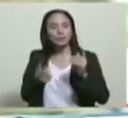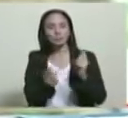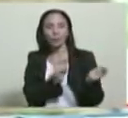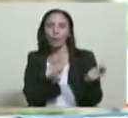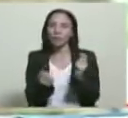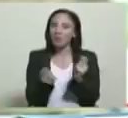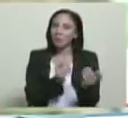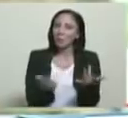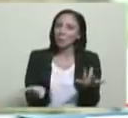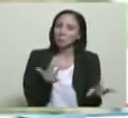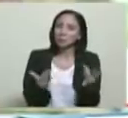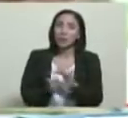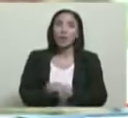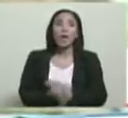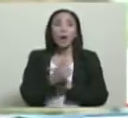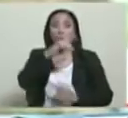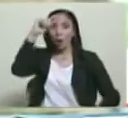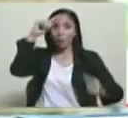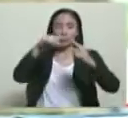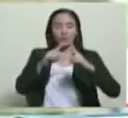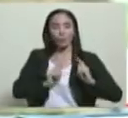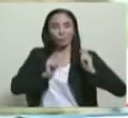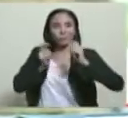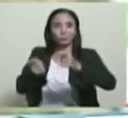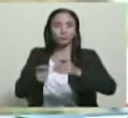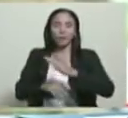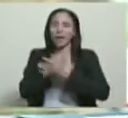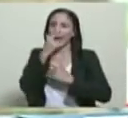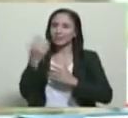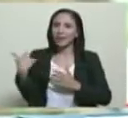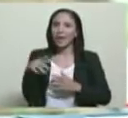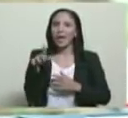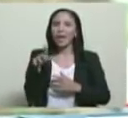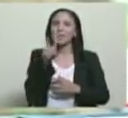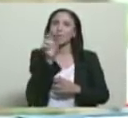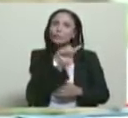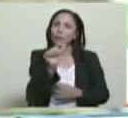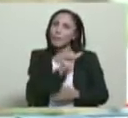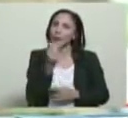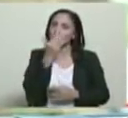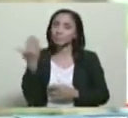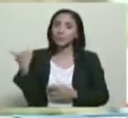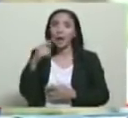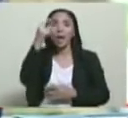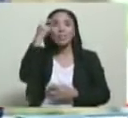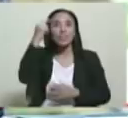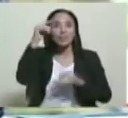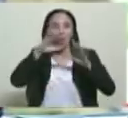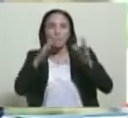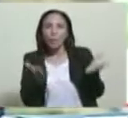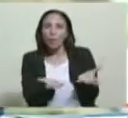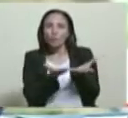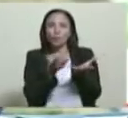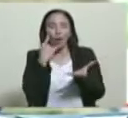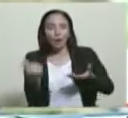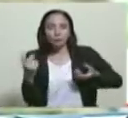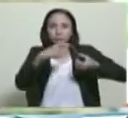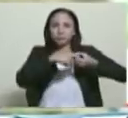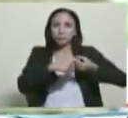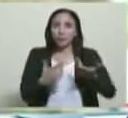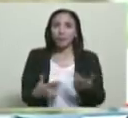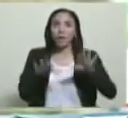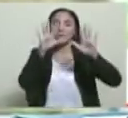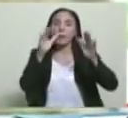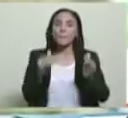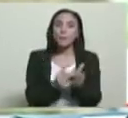Usted entregaba una tarea hace 2 semanas en el marco de la celebración del Día Mundial de la Madre Tierra y nos hablaba de incorporar